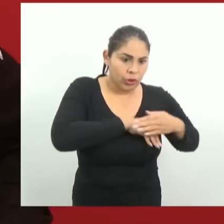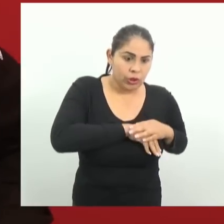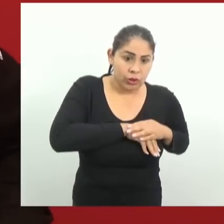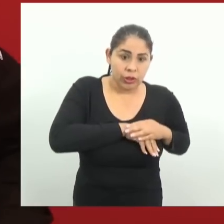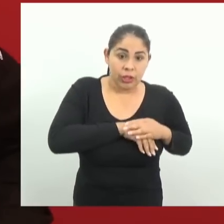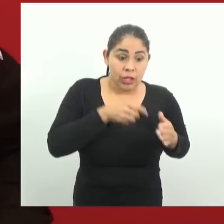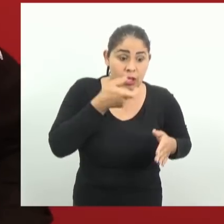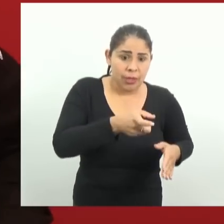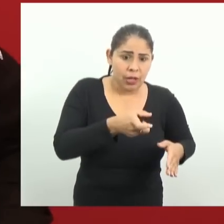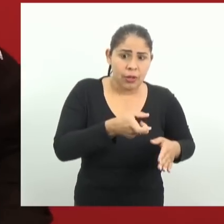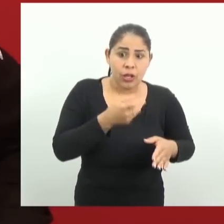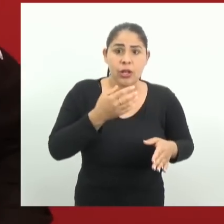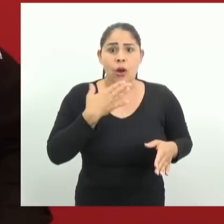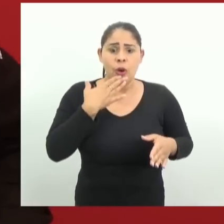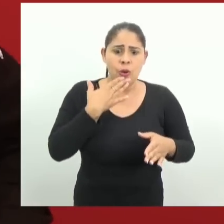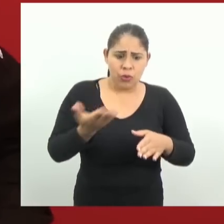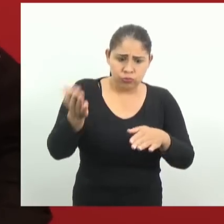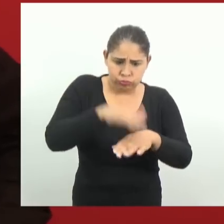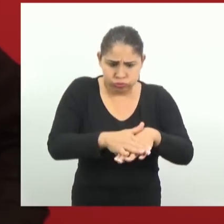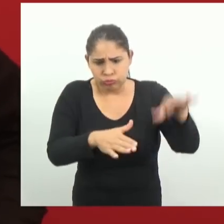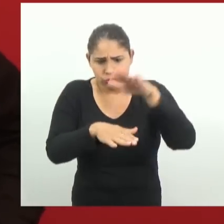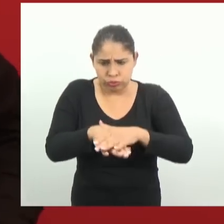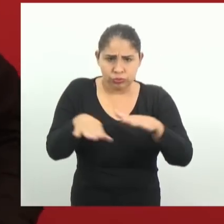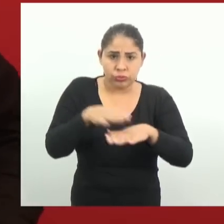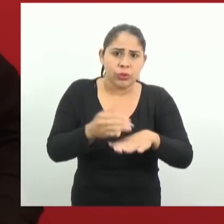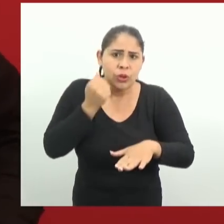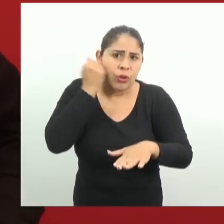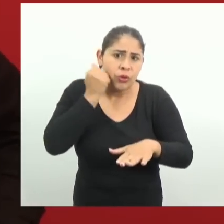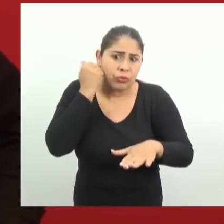palabra y la hacen infructuosa.